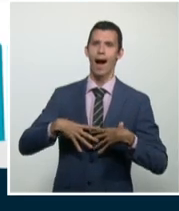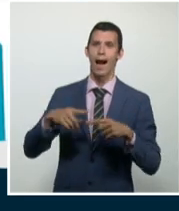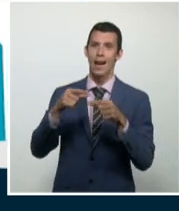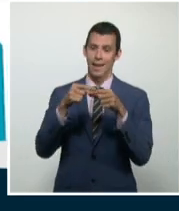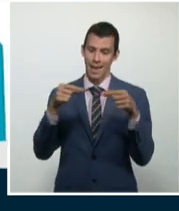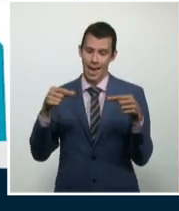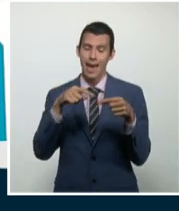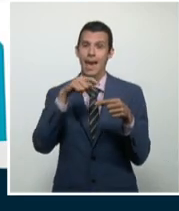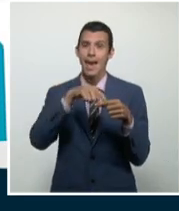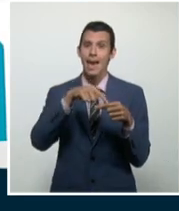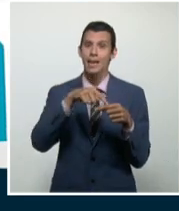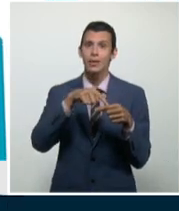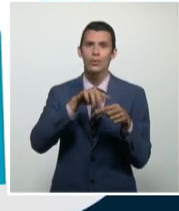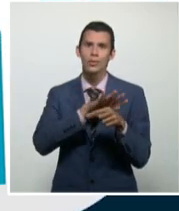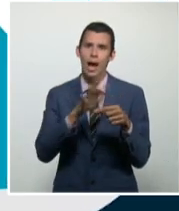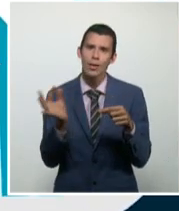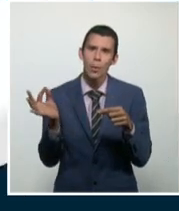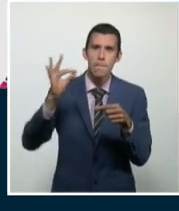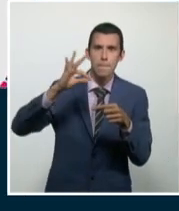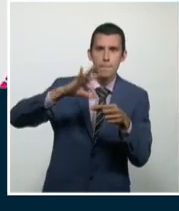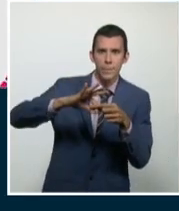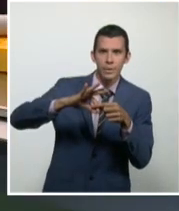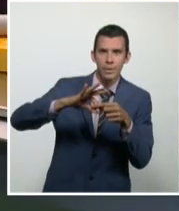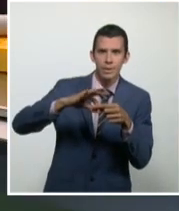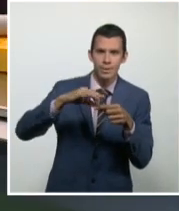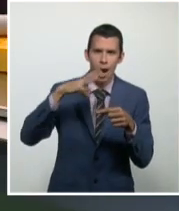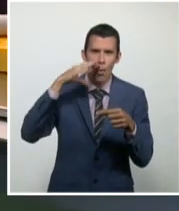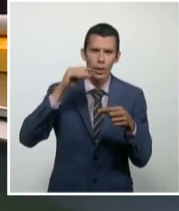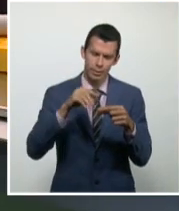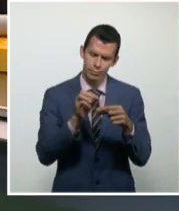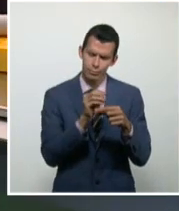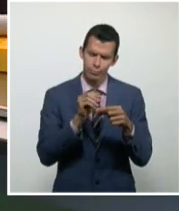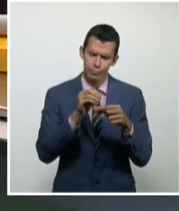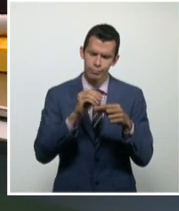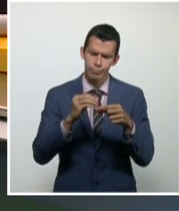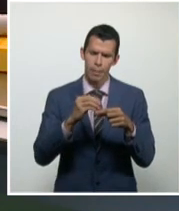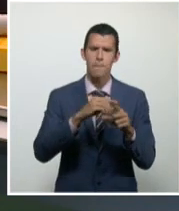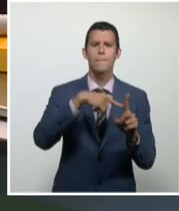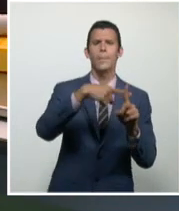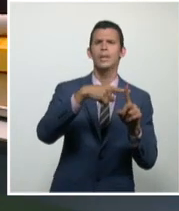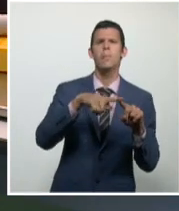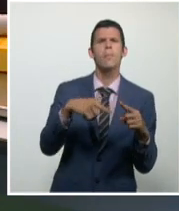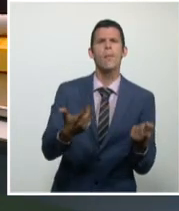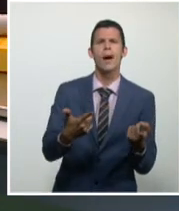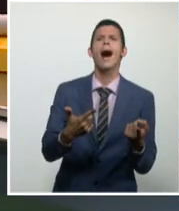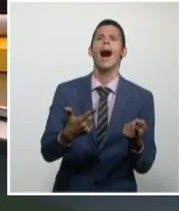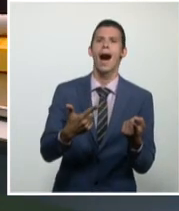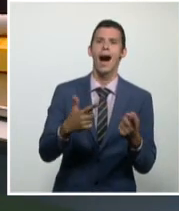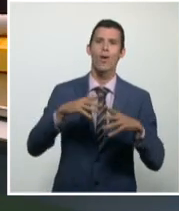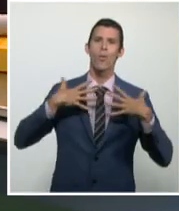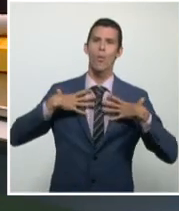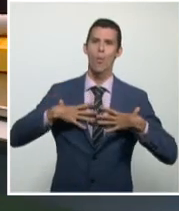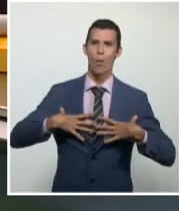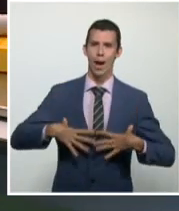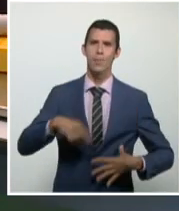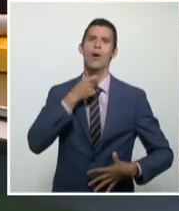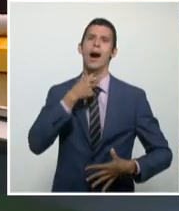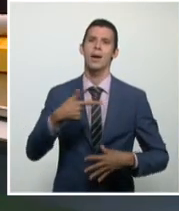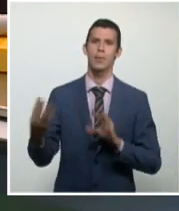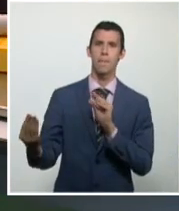se ha defendido ante la presencia del nuevo coronó virus que detectan de forma indirecta a la presencia del virus